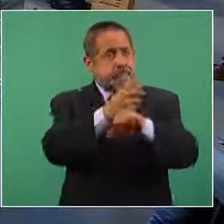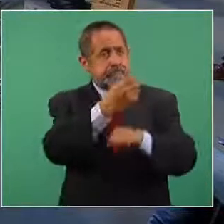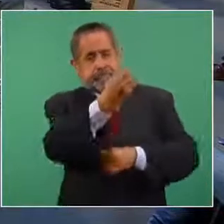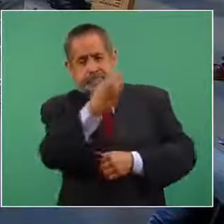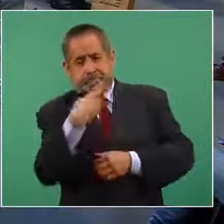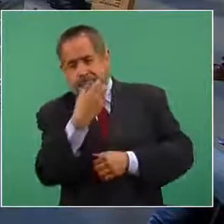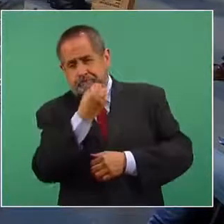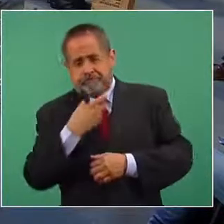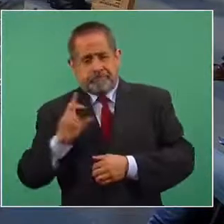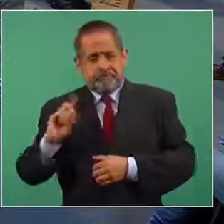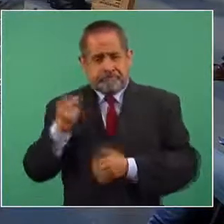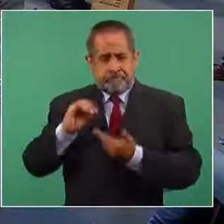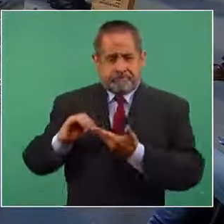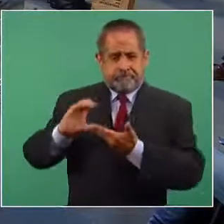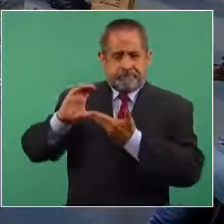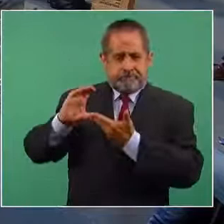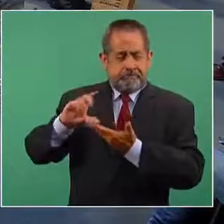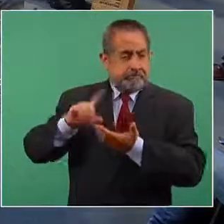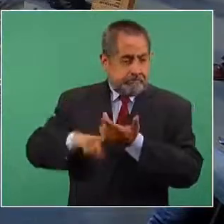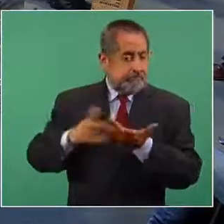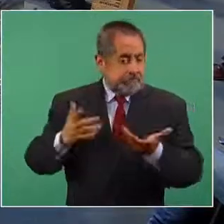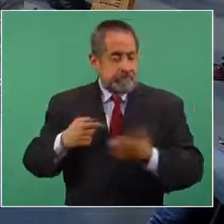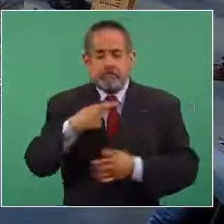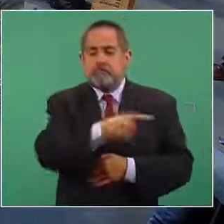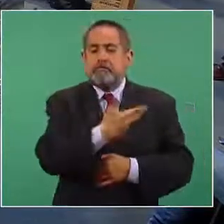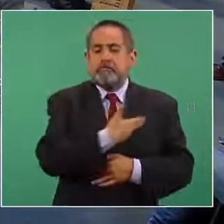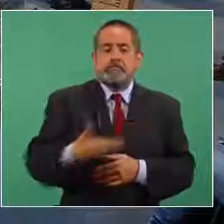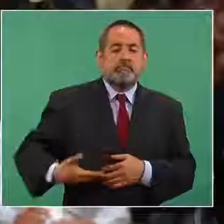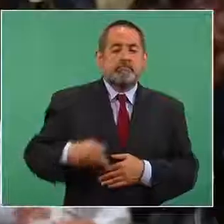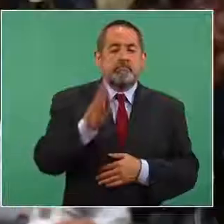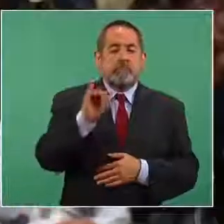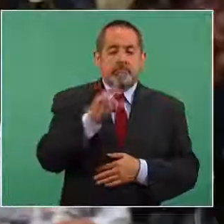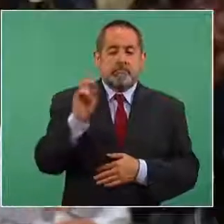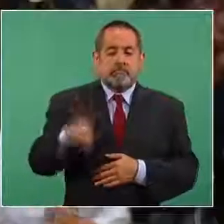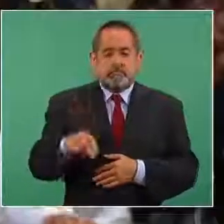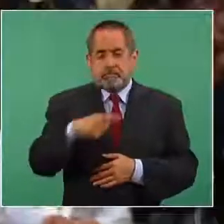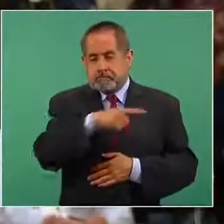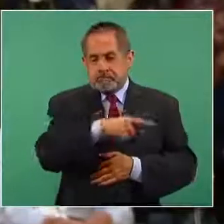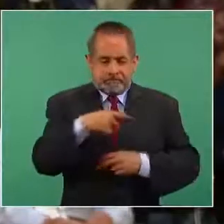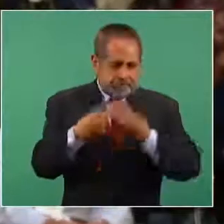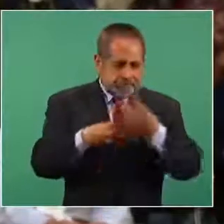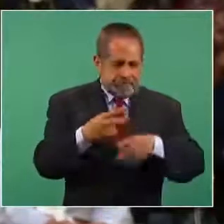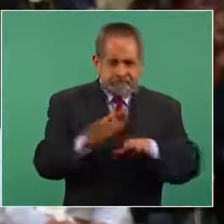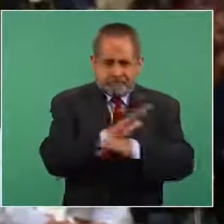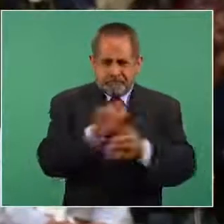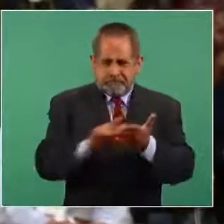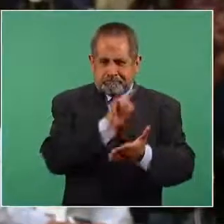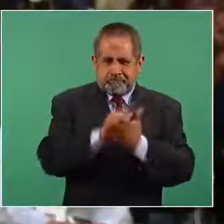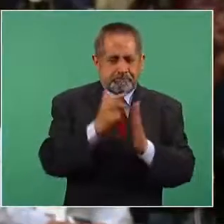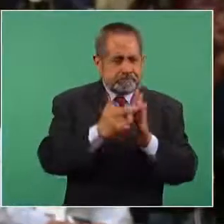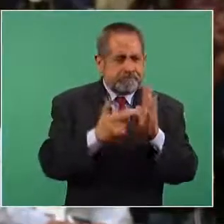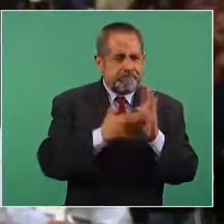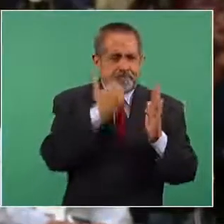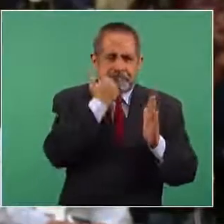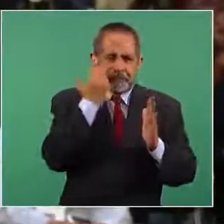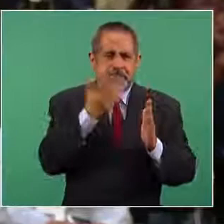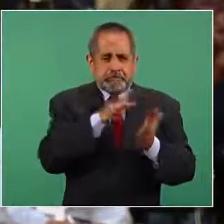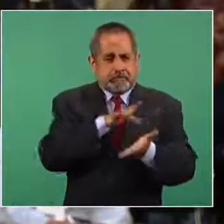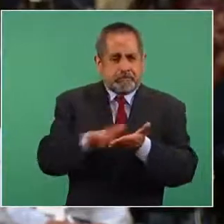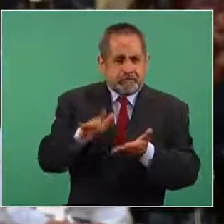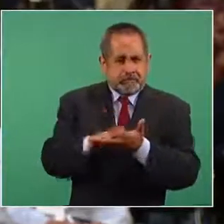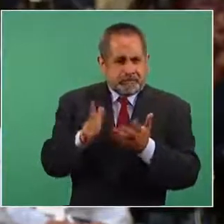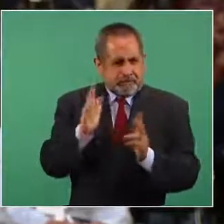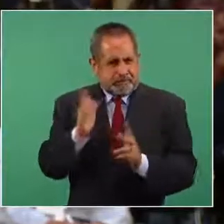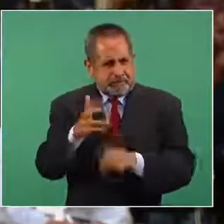México y que el presidente Biden en su reforma migratoria quiere apoyar. ¿Se